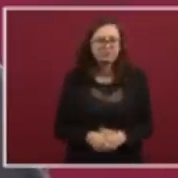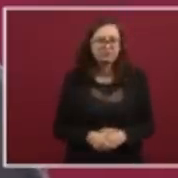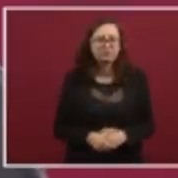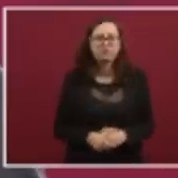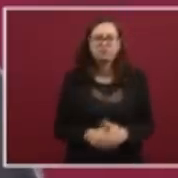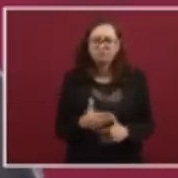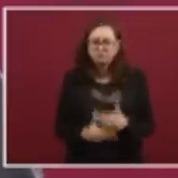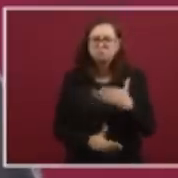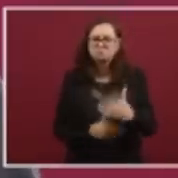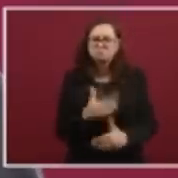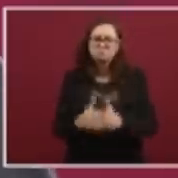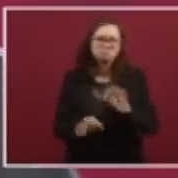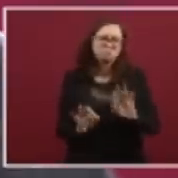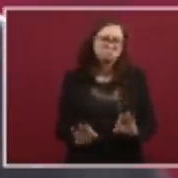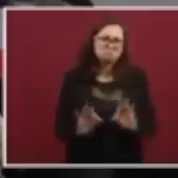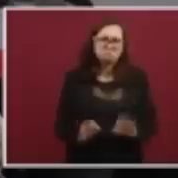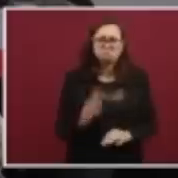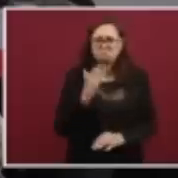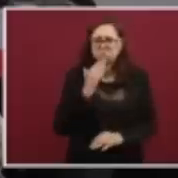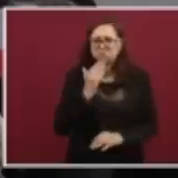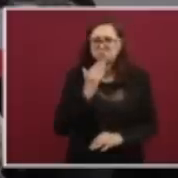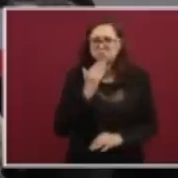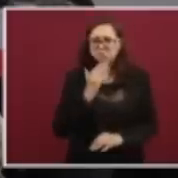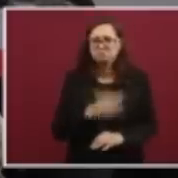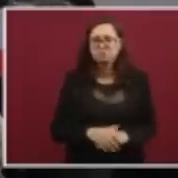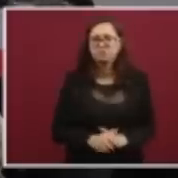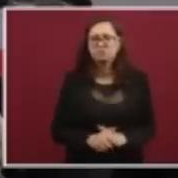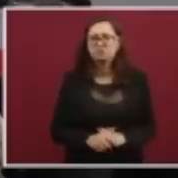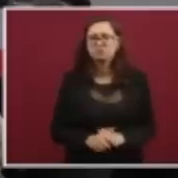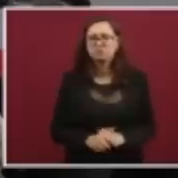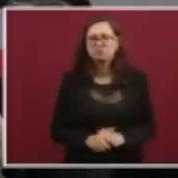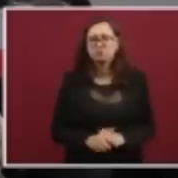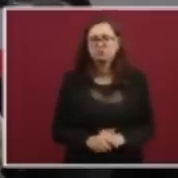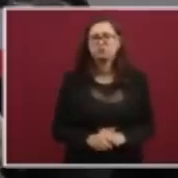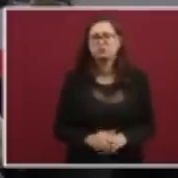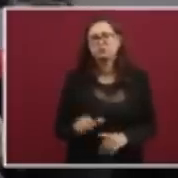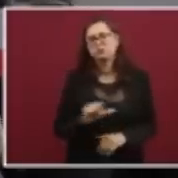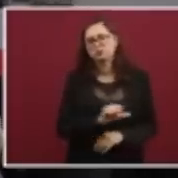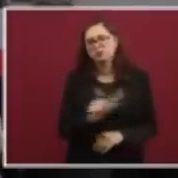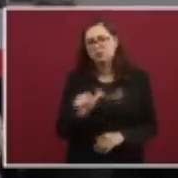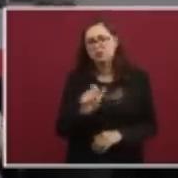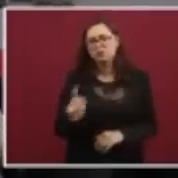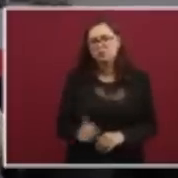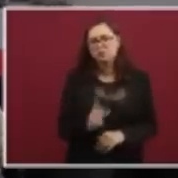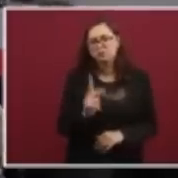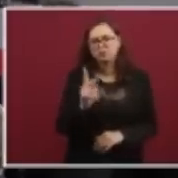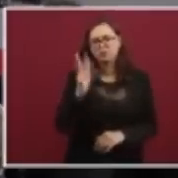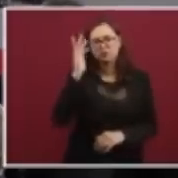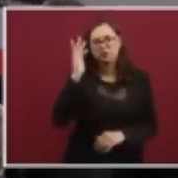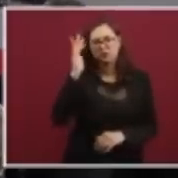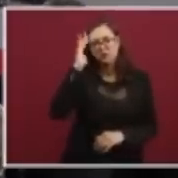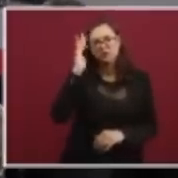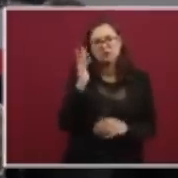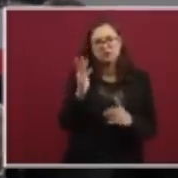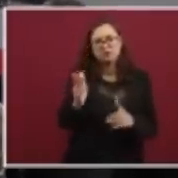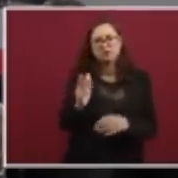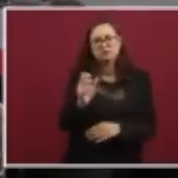Van bien las cosas, va bien la economía nacional. Okay. Y una pregunta para el secretario de… Ah, perdón.